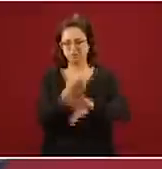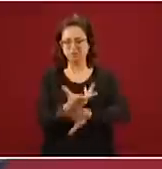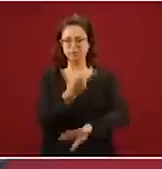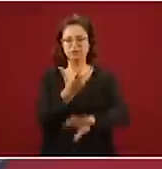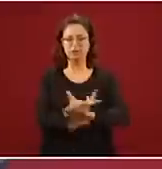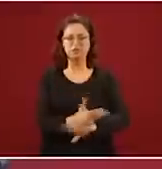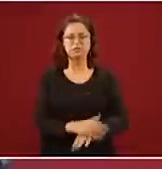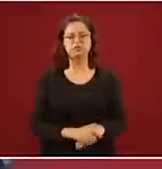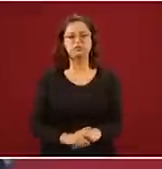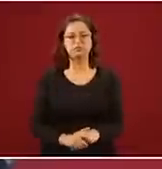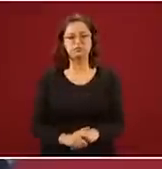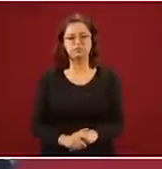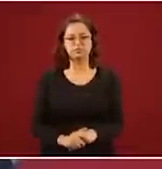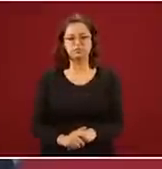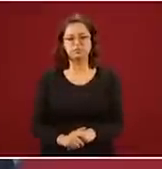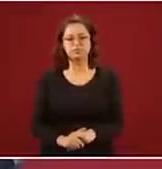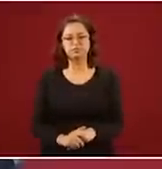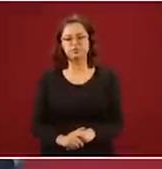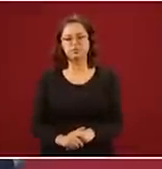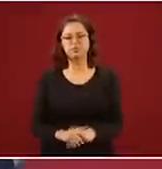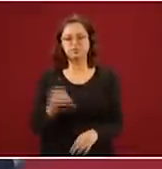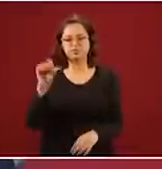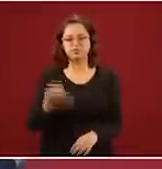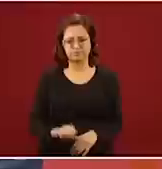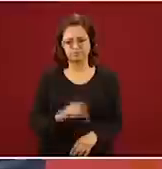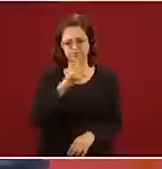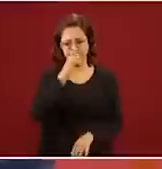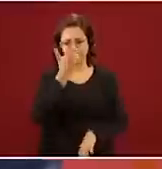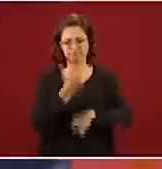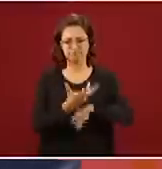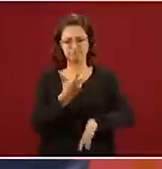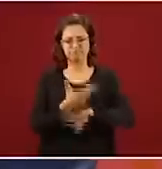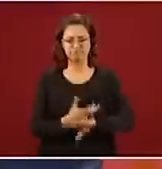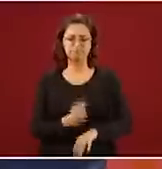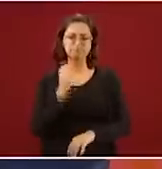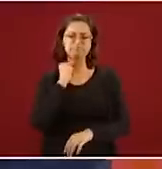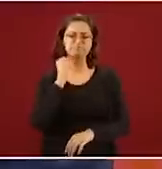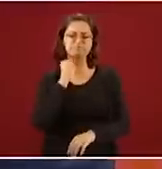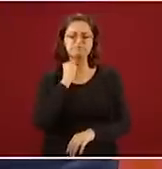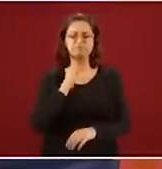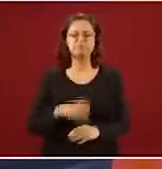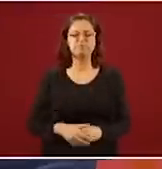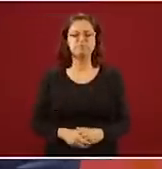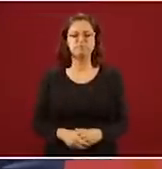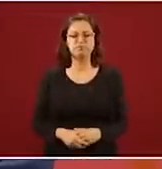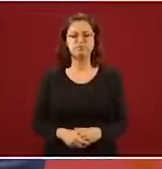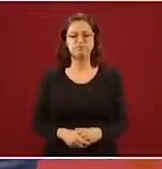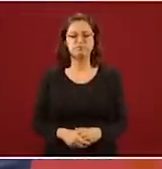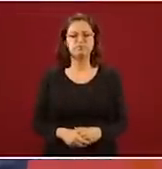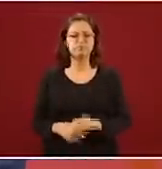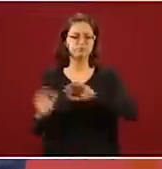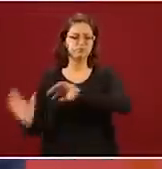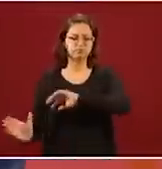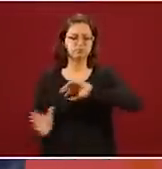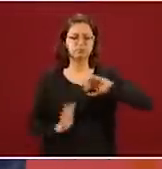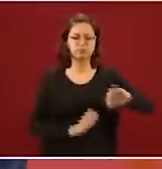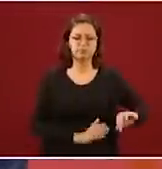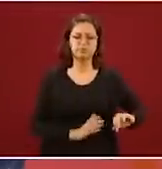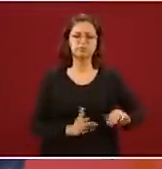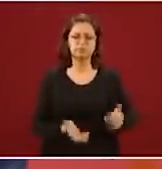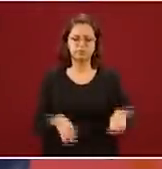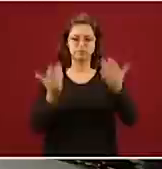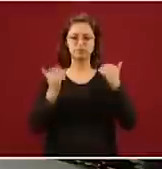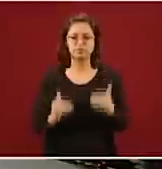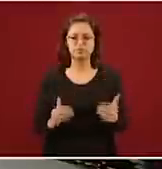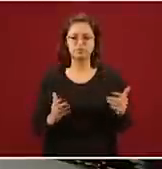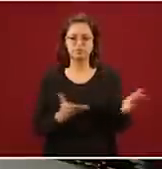hoy en el Senado de Estados Unidos. Entonces, vamos a la exposición, a